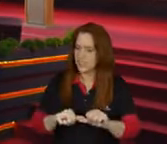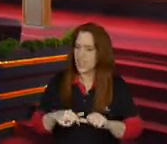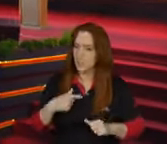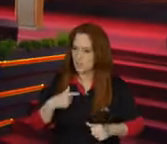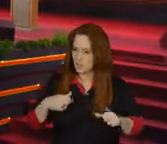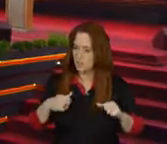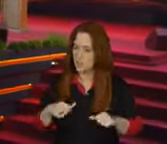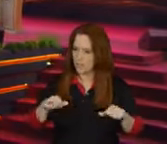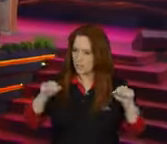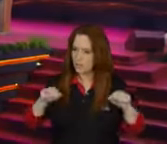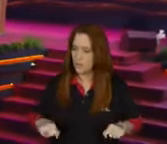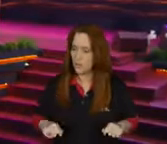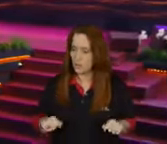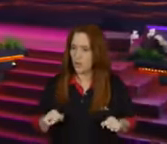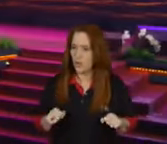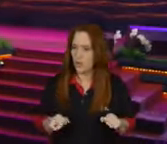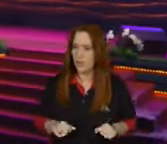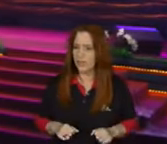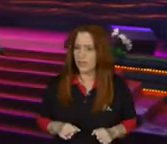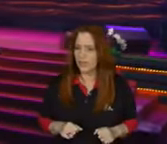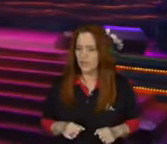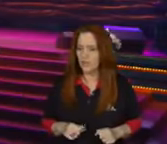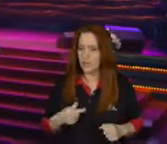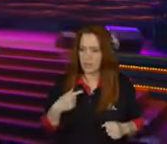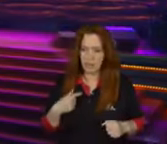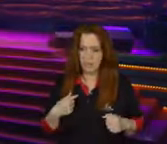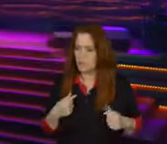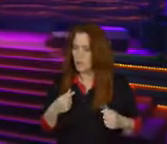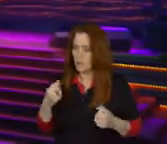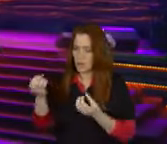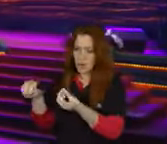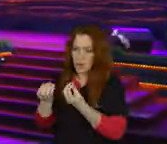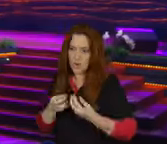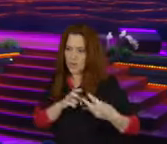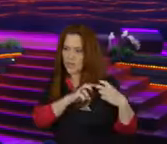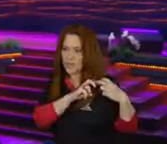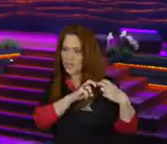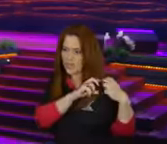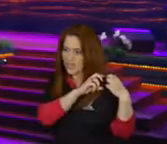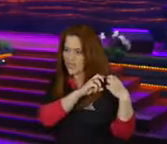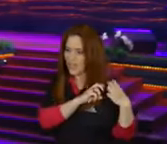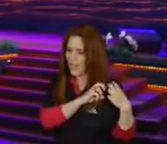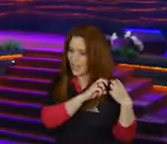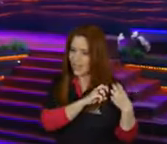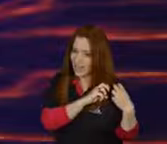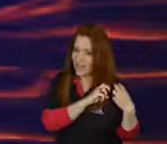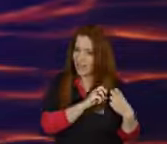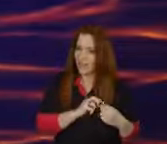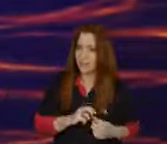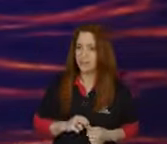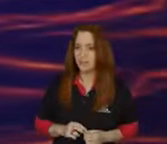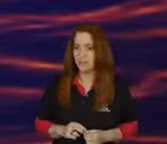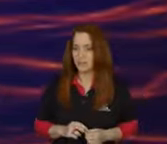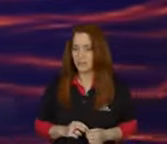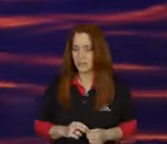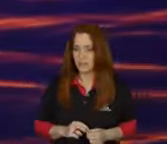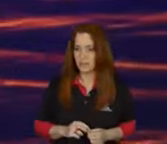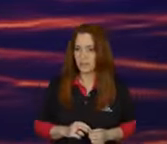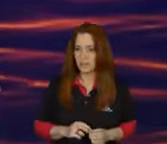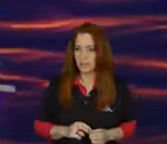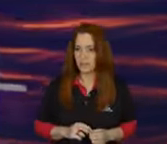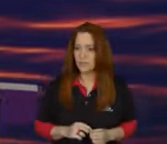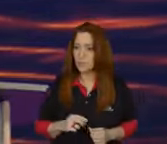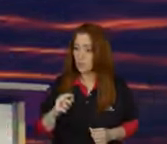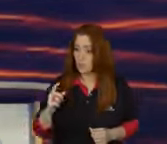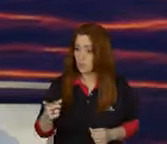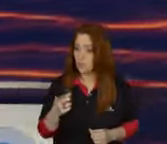yo nunca le doy carga a nadie que no pueda llevar. Yo lo hice con Moisés y con mi pueblo de Israel, y ahora lo hago en ti para que subas de nivel.